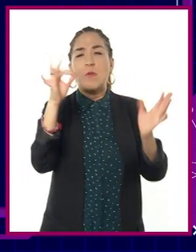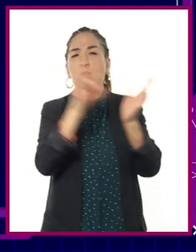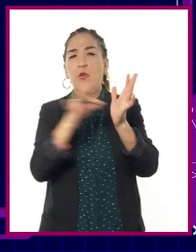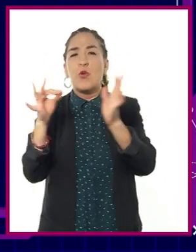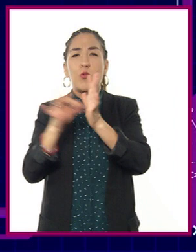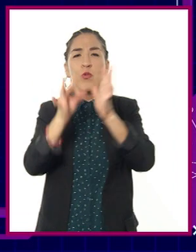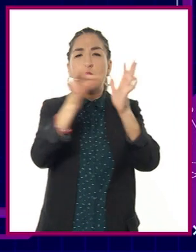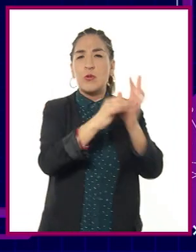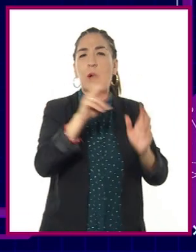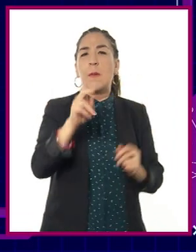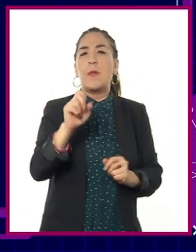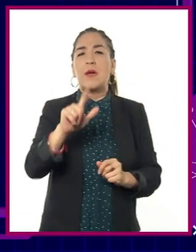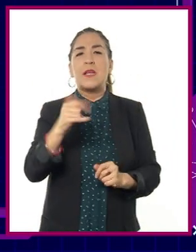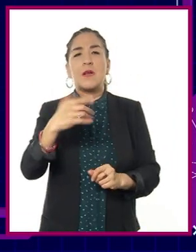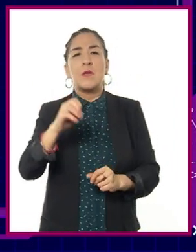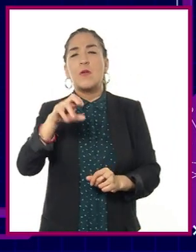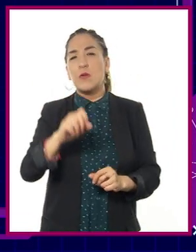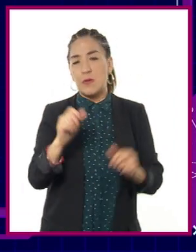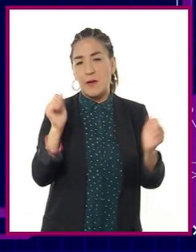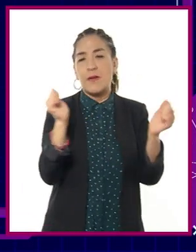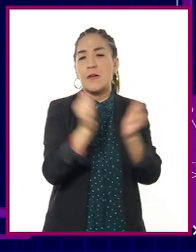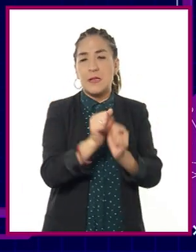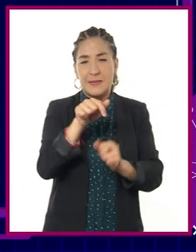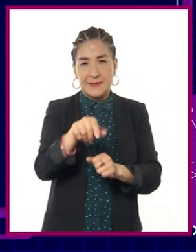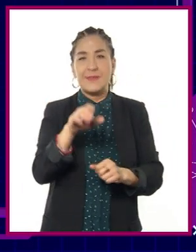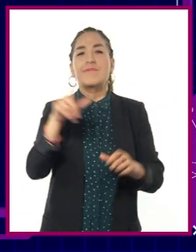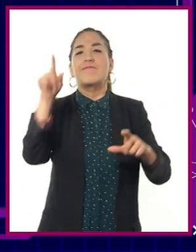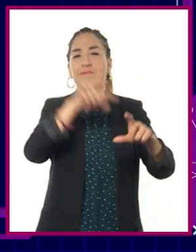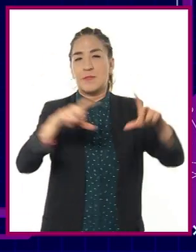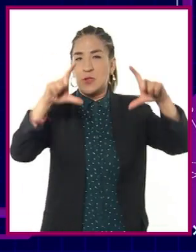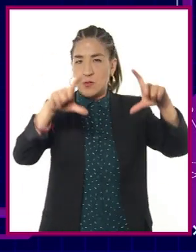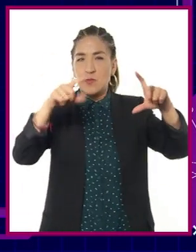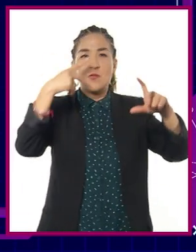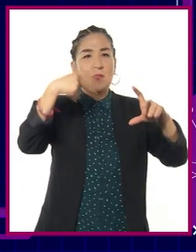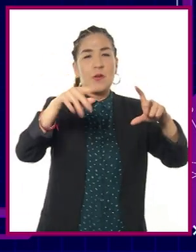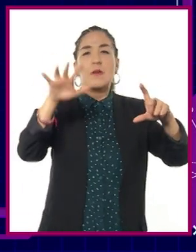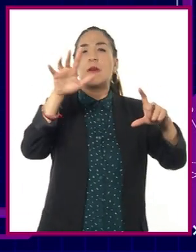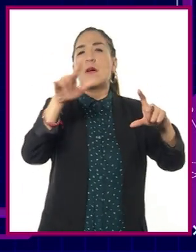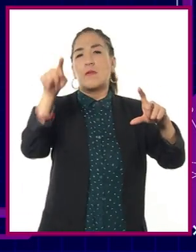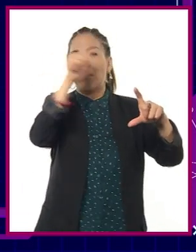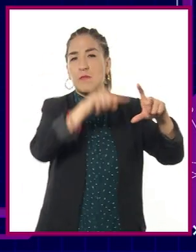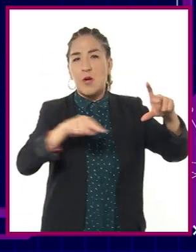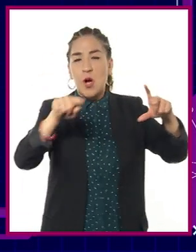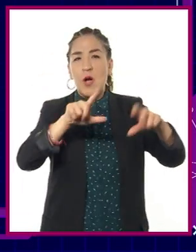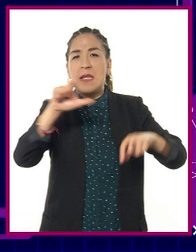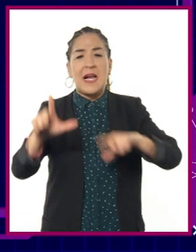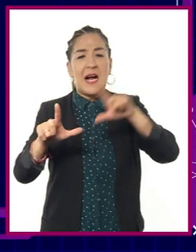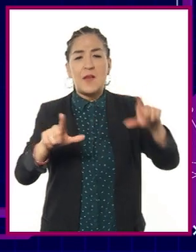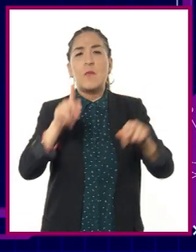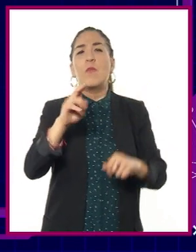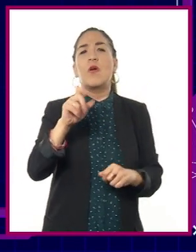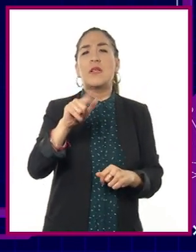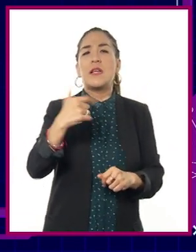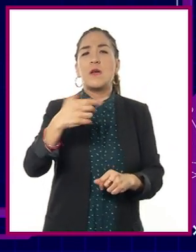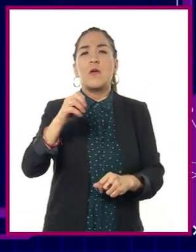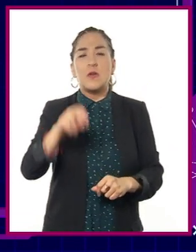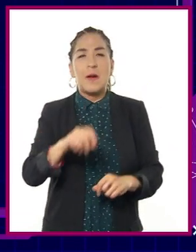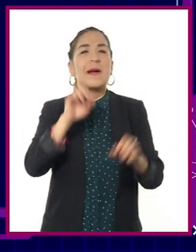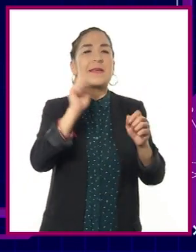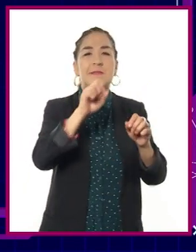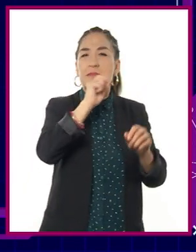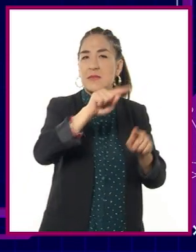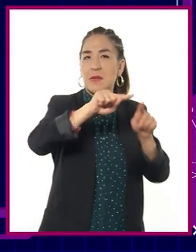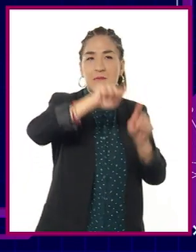polígono pertenecen a la circunferencia y todos los lados del polígono son cuerdas de